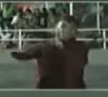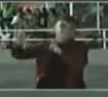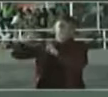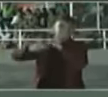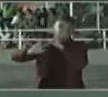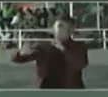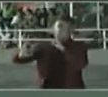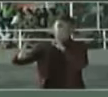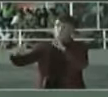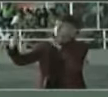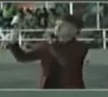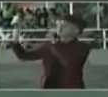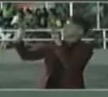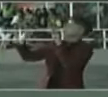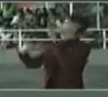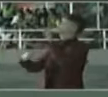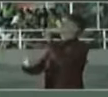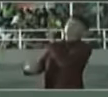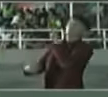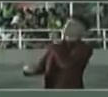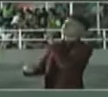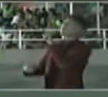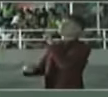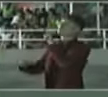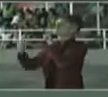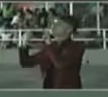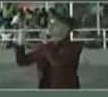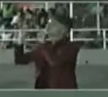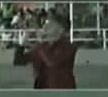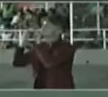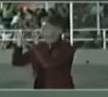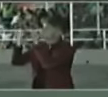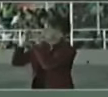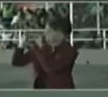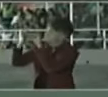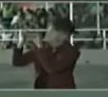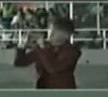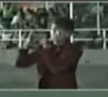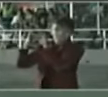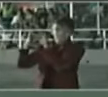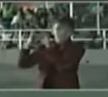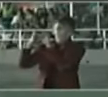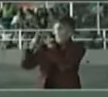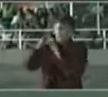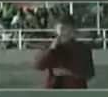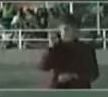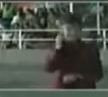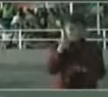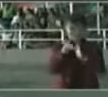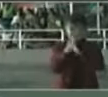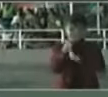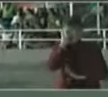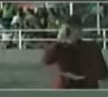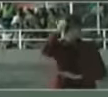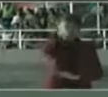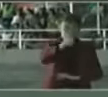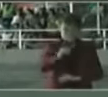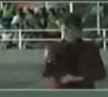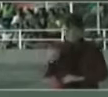pero nunca vieron, nunca le conocieron de cerca. Y hay un profeta llamado Isaías